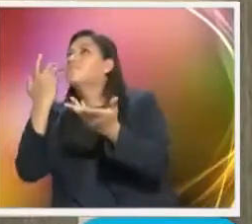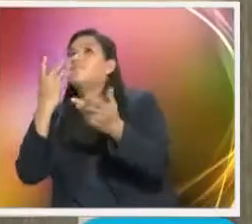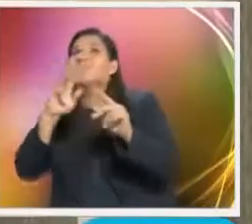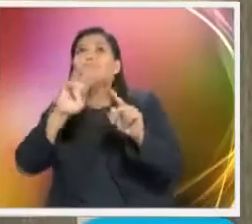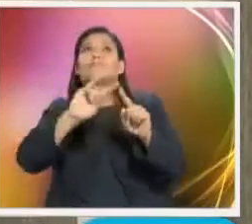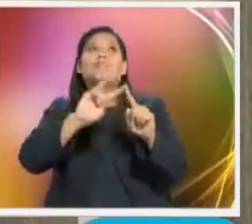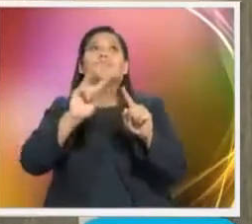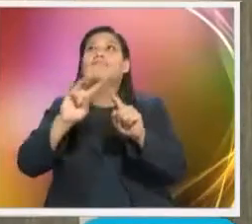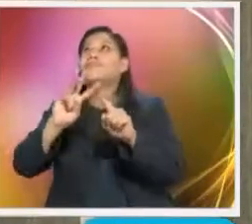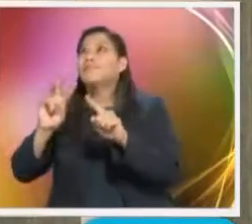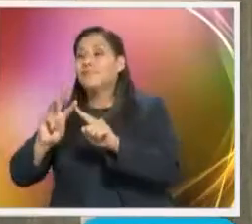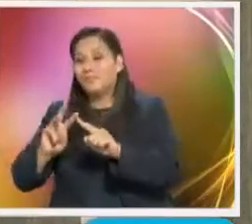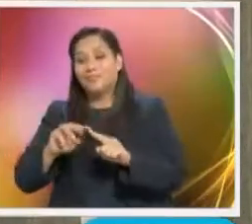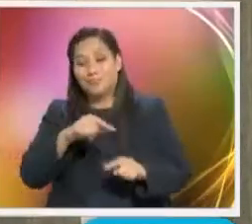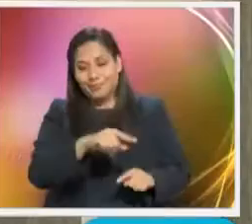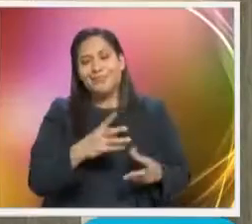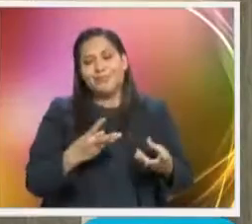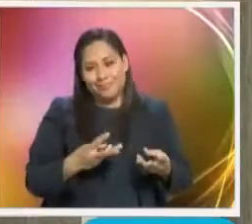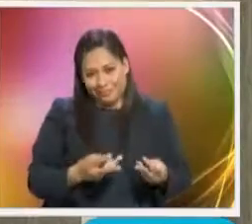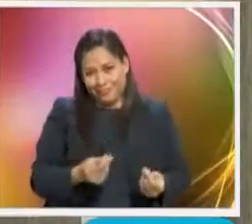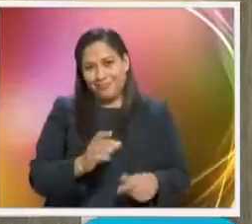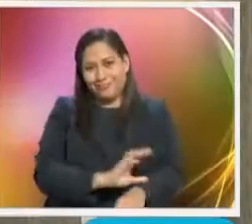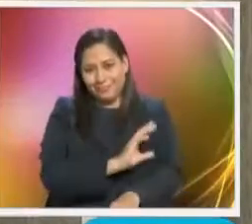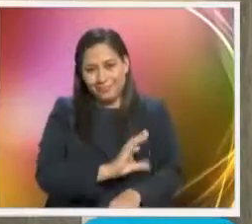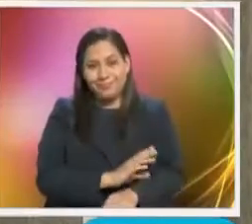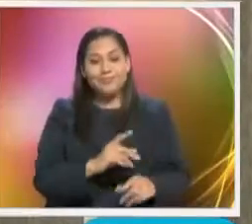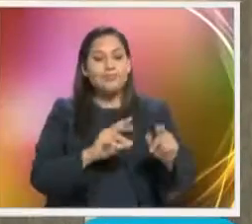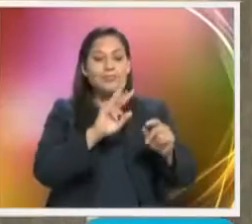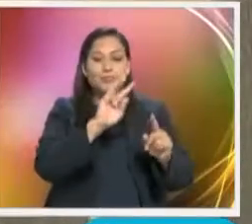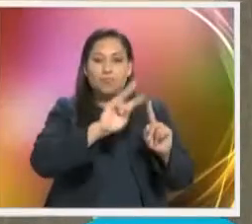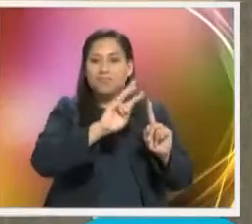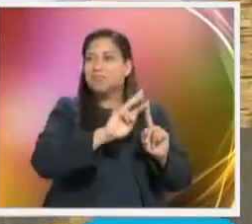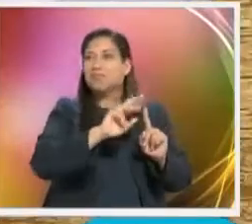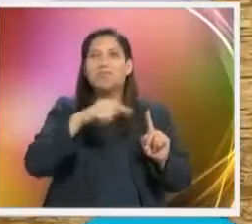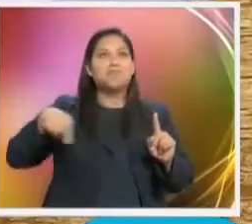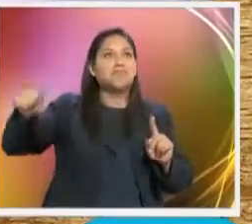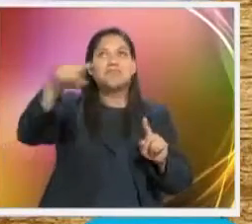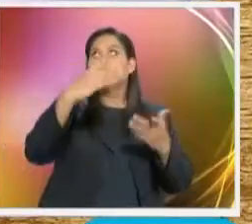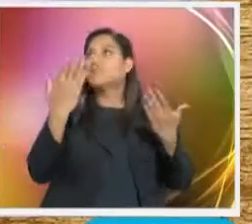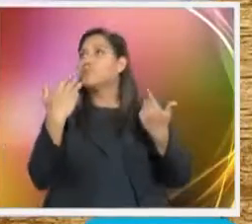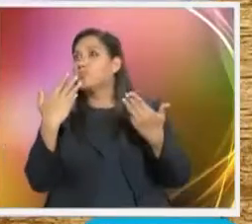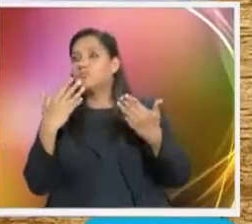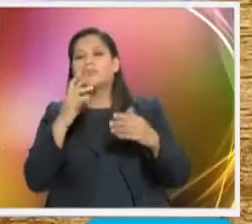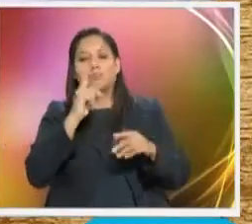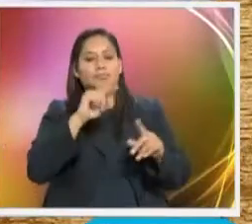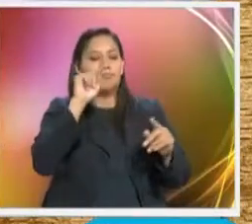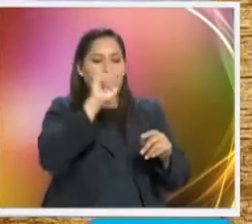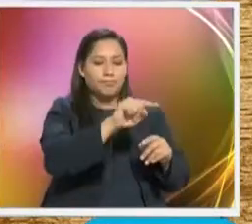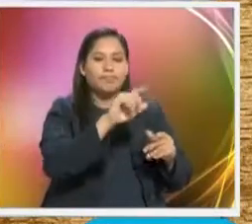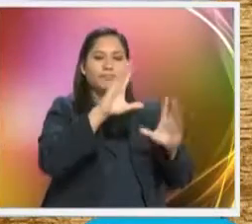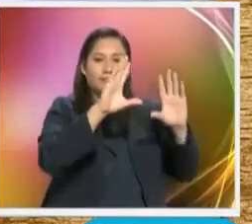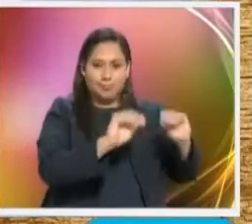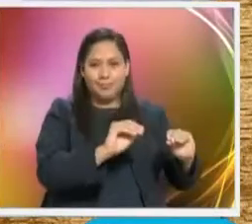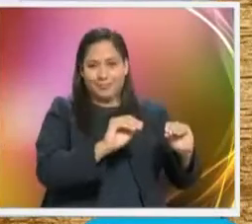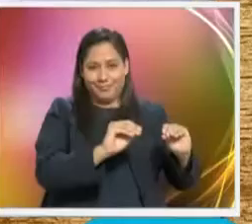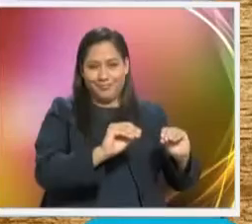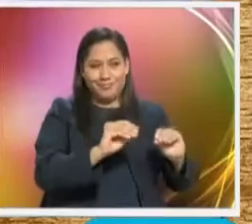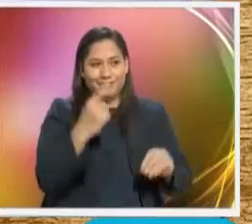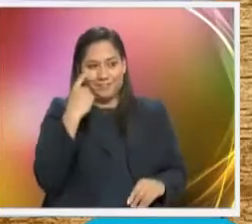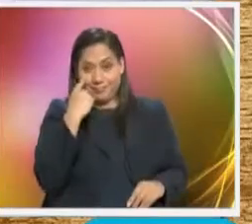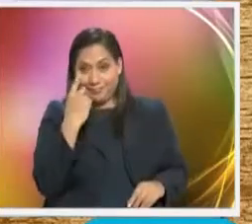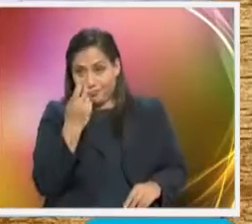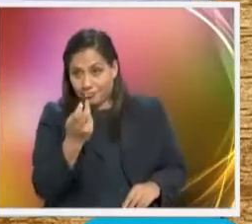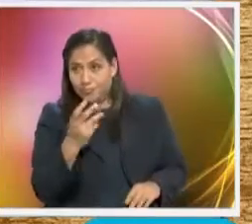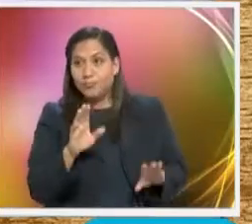lados. esto le cuesta mucha batería. Si la apago porque sé que no hay una red disponible, reduzco el consumo de batería. Fíjense cómo